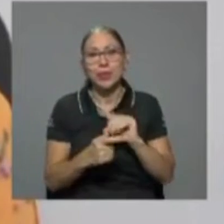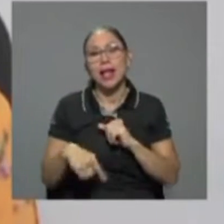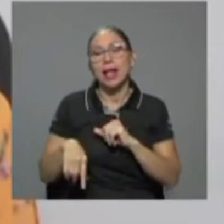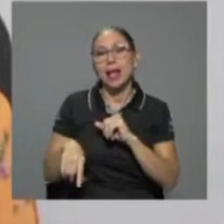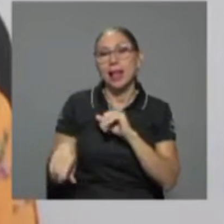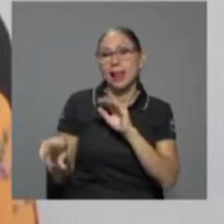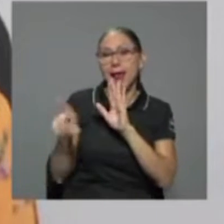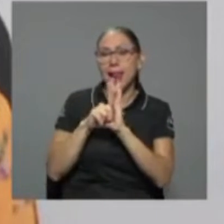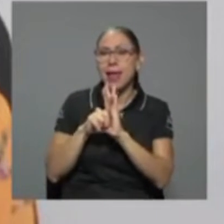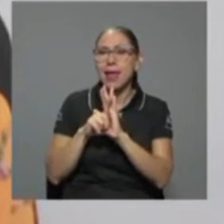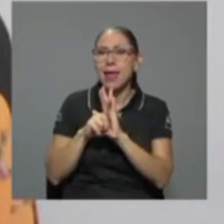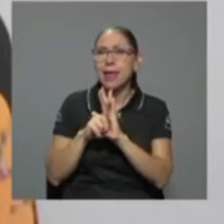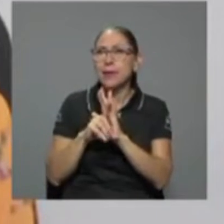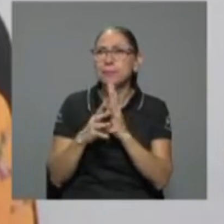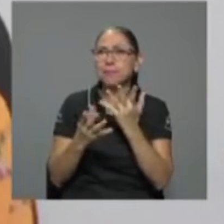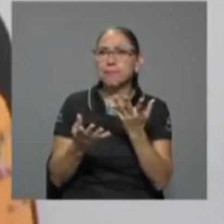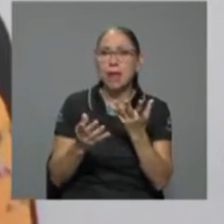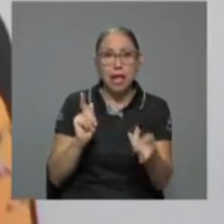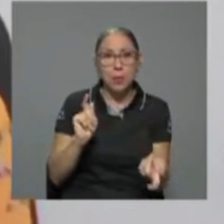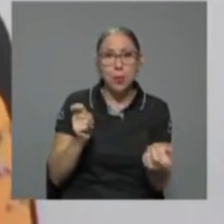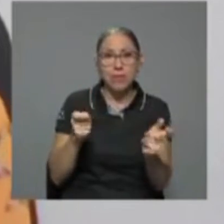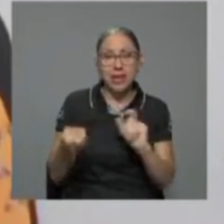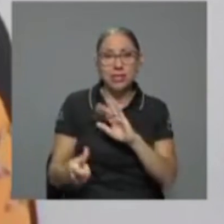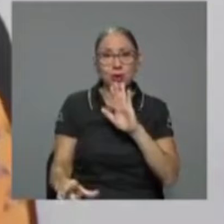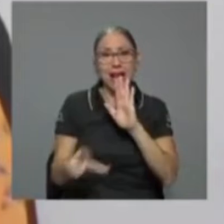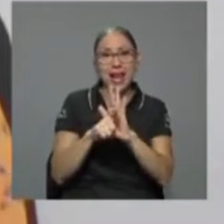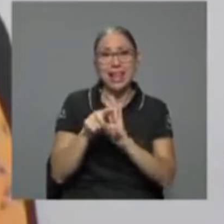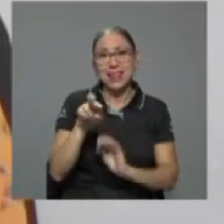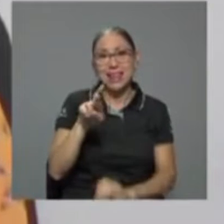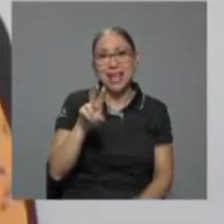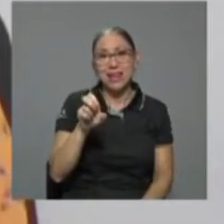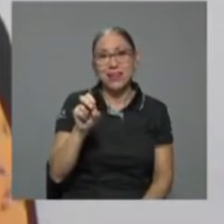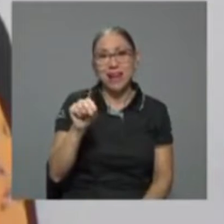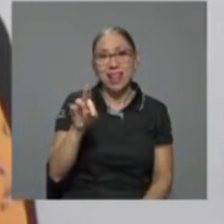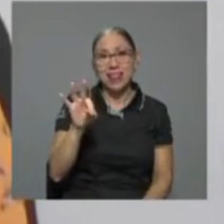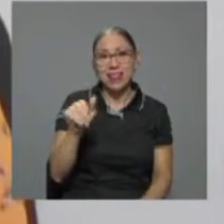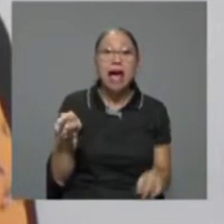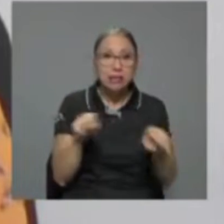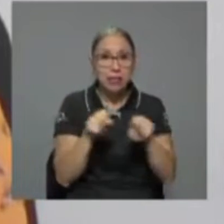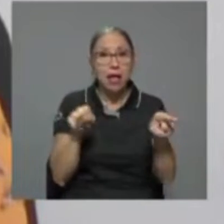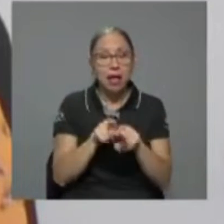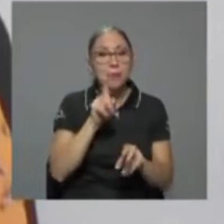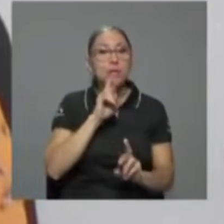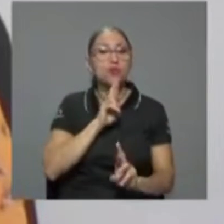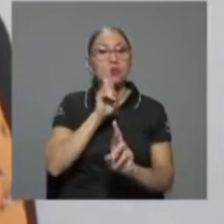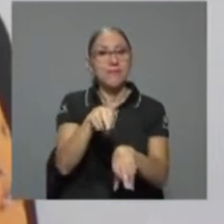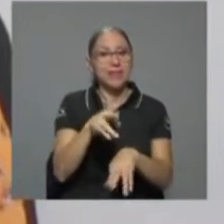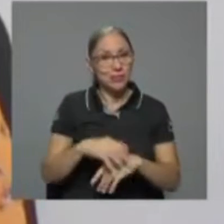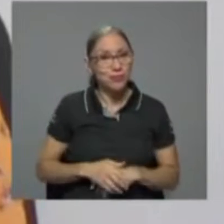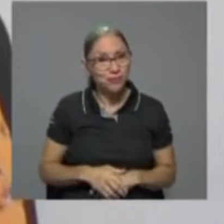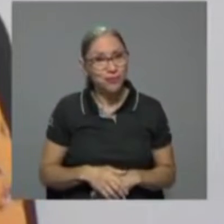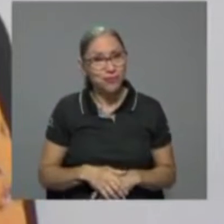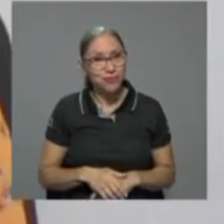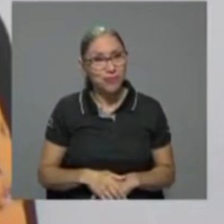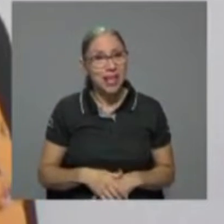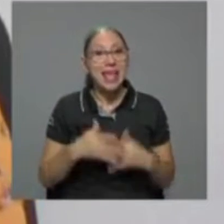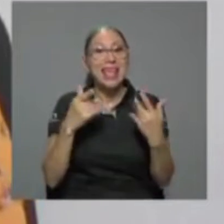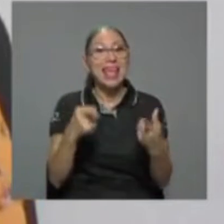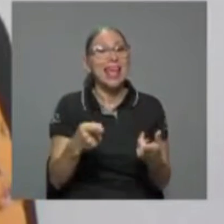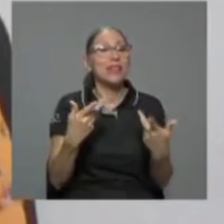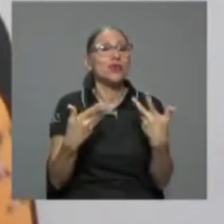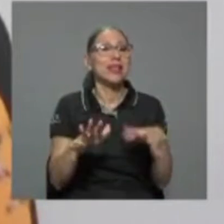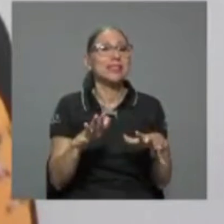ley, digamos, la modificación a la ley de renta también genera un efecto que tiene que ver con la migración hacia un año